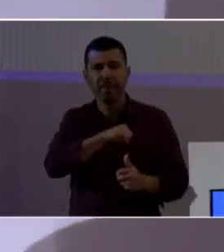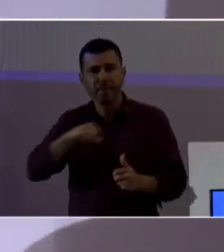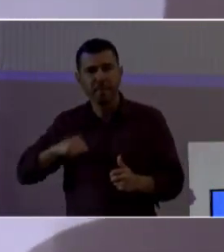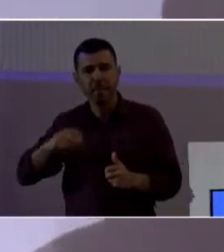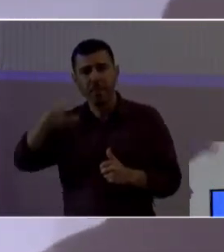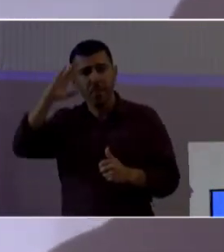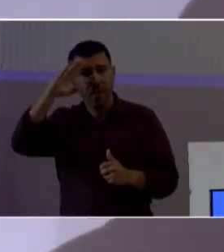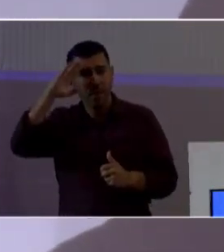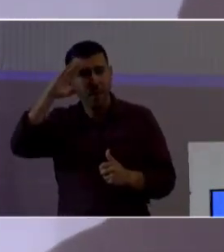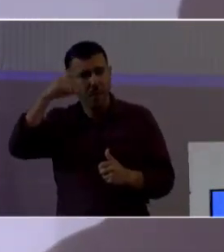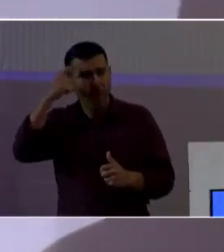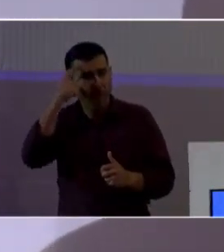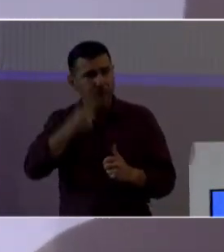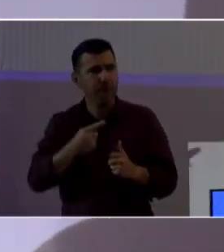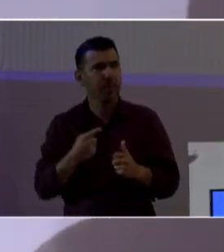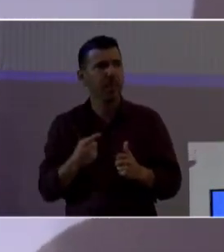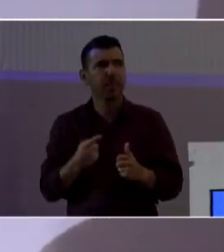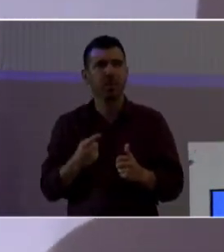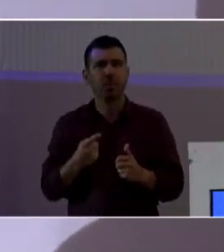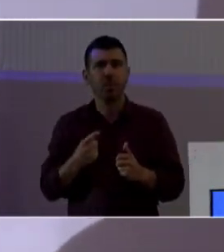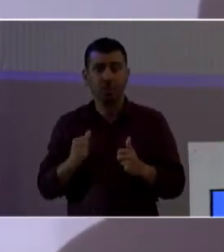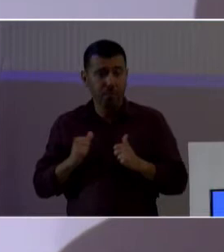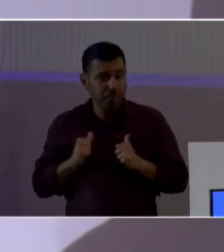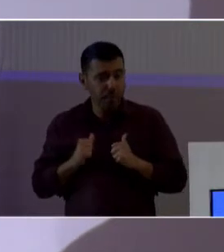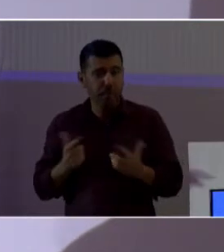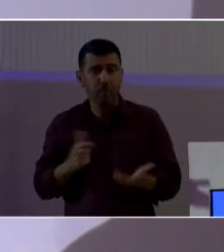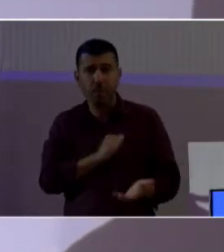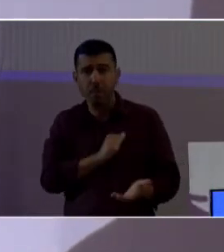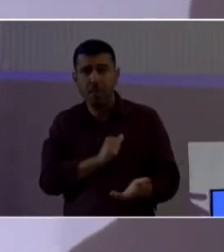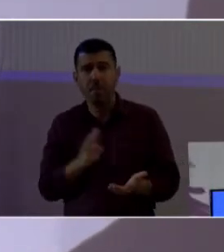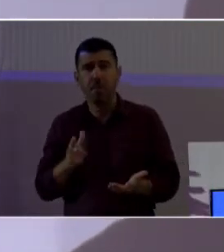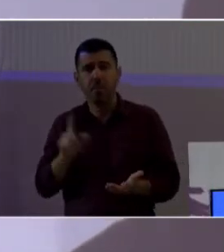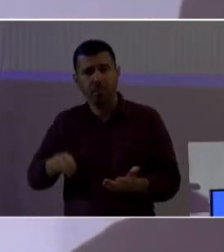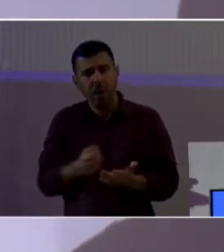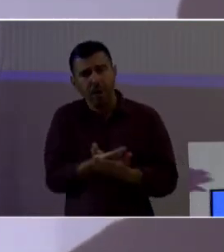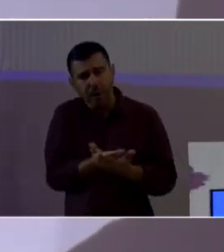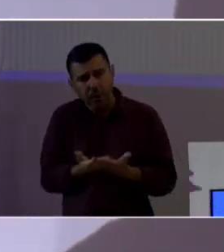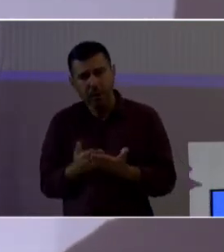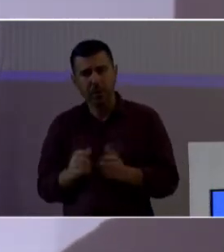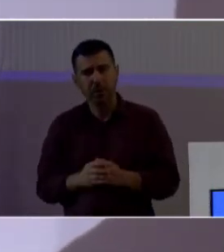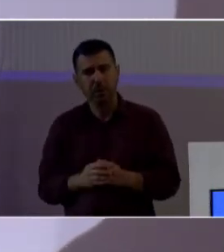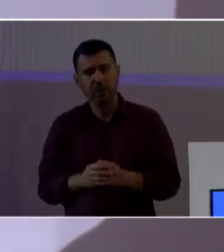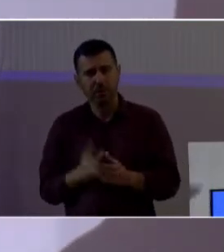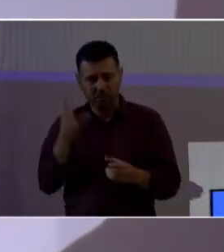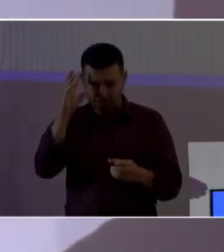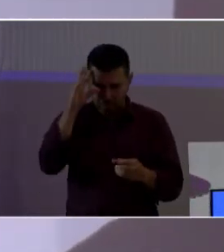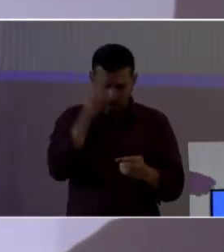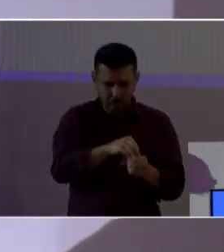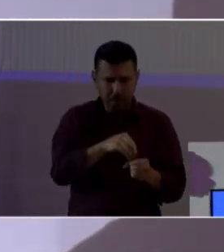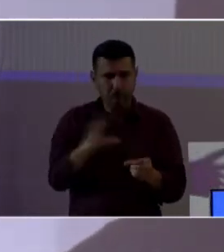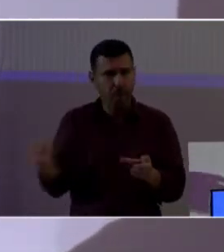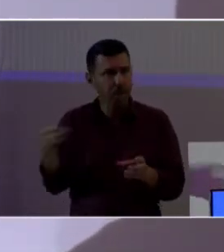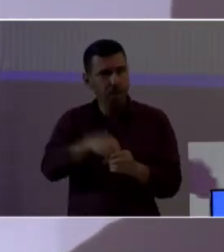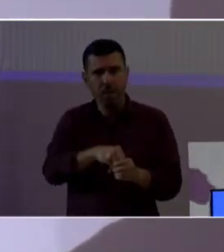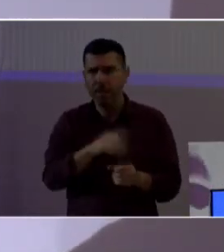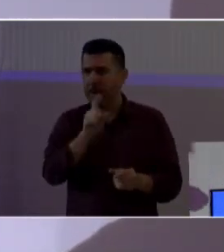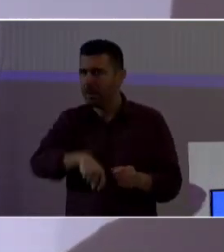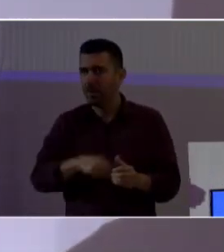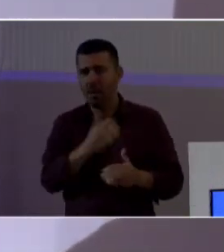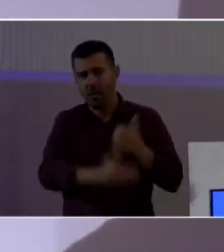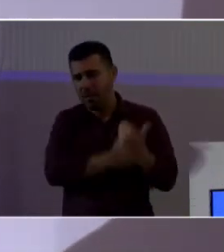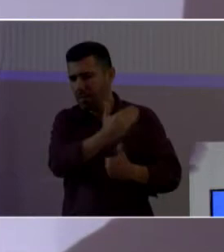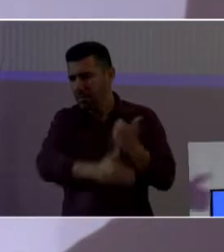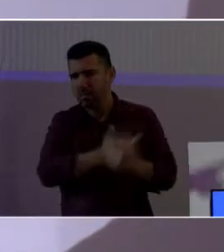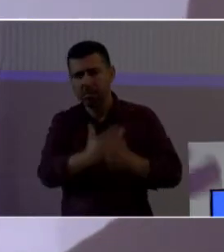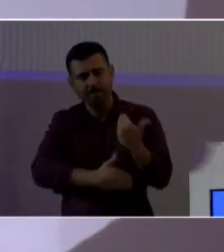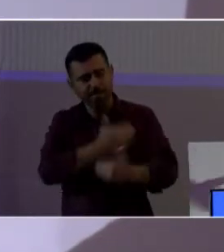gobierno, de nosotros mismos también, exigir que esta implementación salga adelante, porque la guerra no puede ser más.